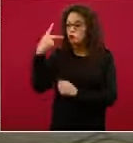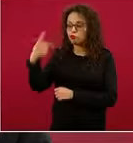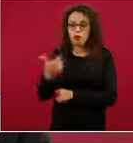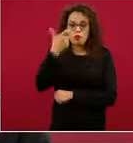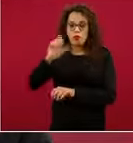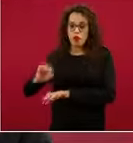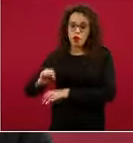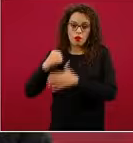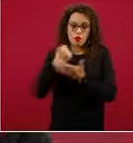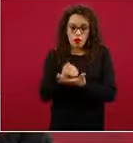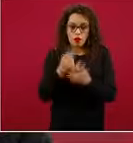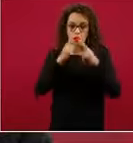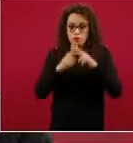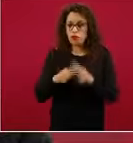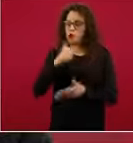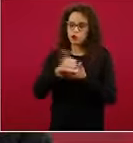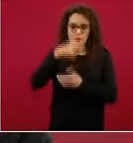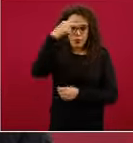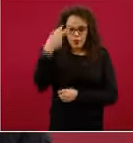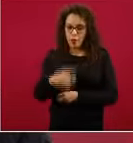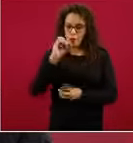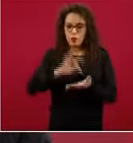México. Muchas gracias, son las